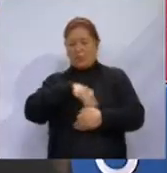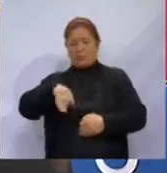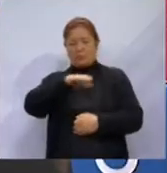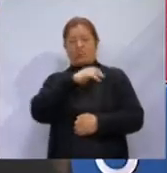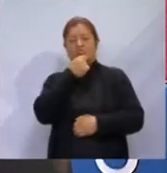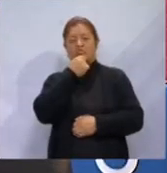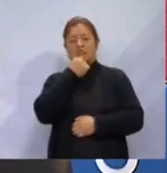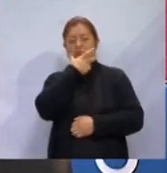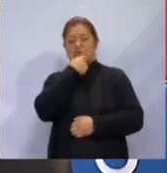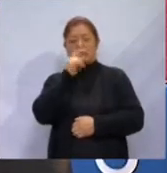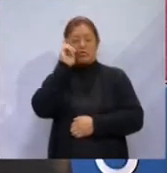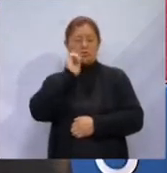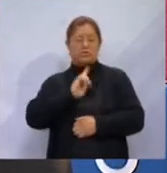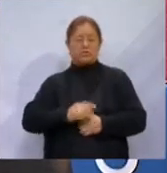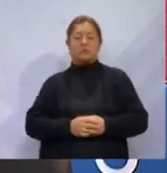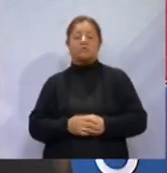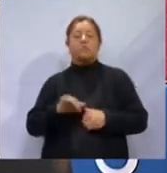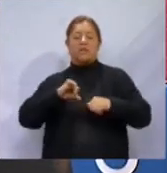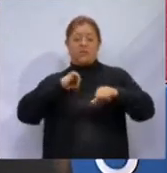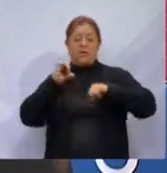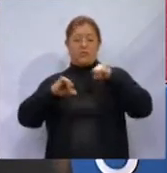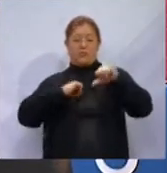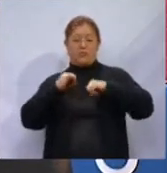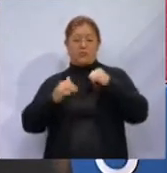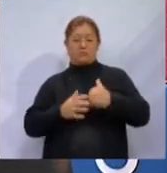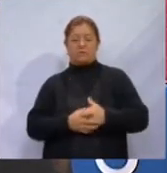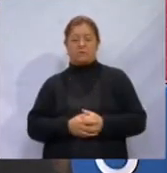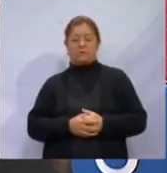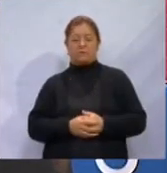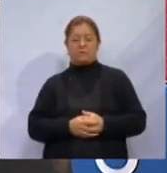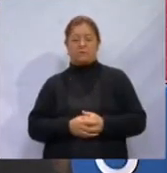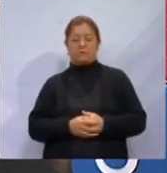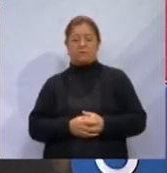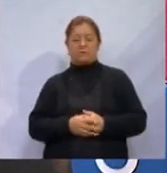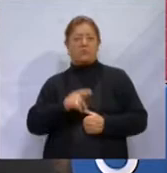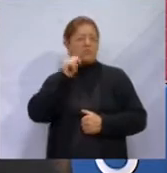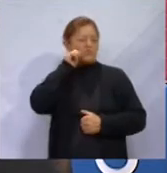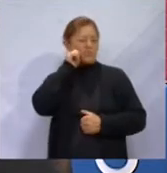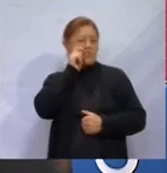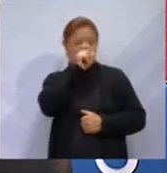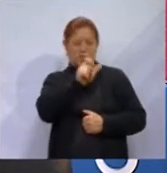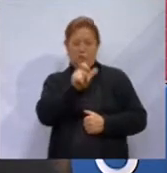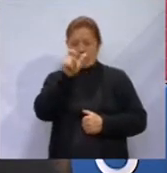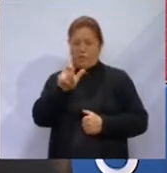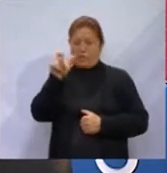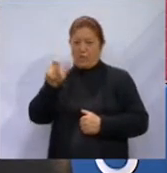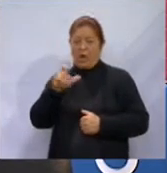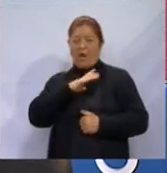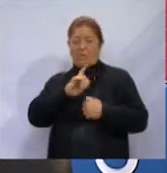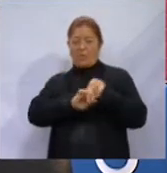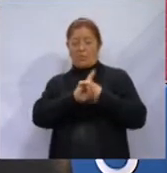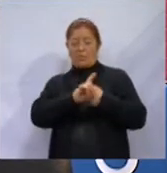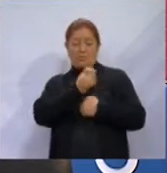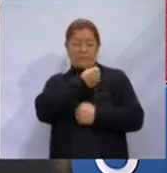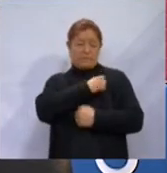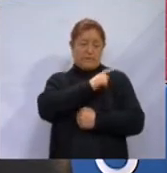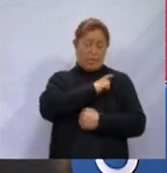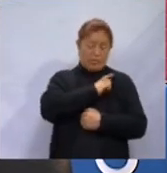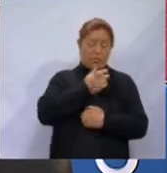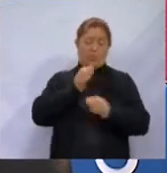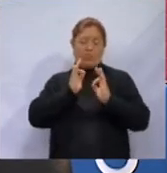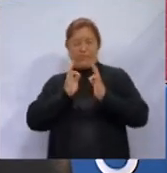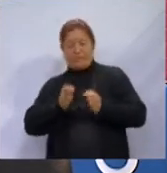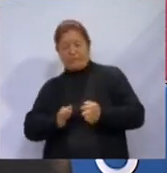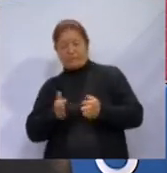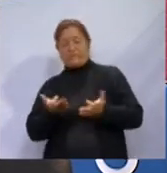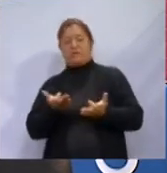niños, niñas y adolescentes sin importar sus condiciones físicas, de salud,